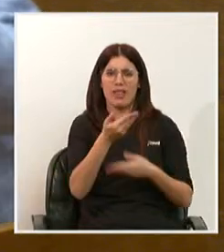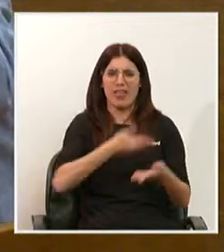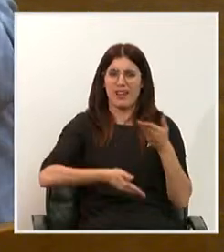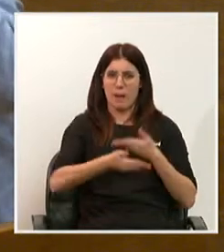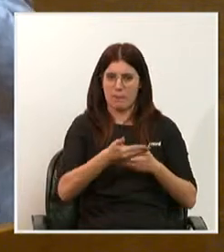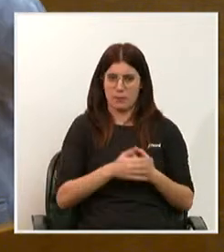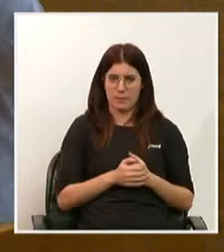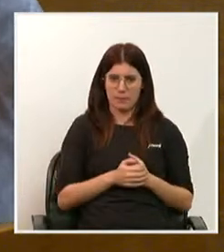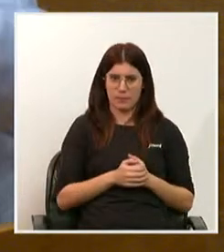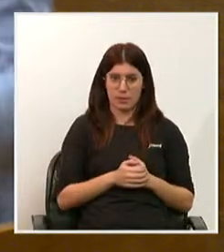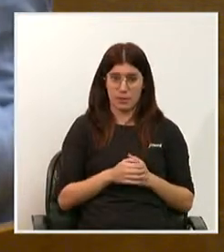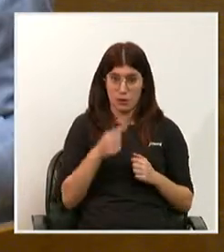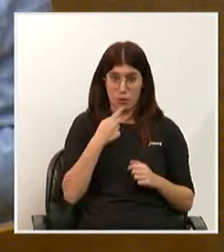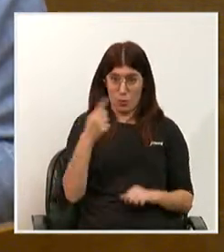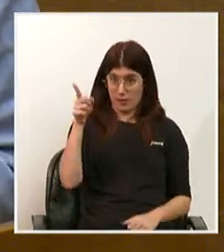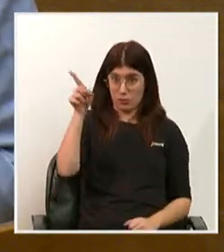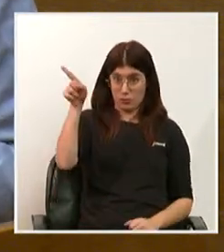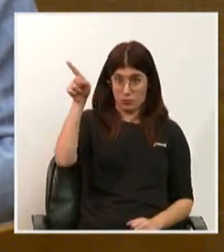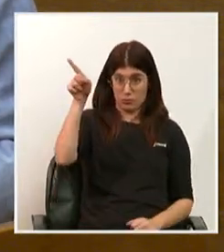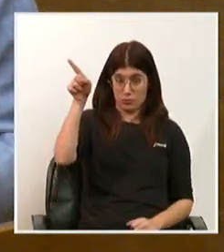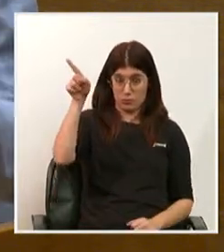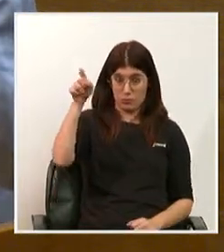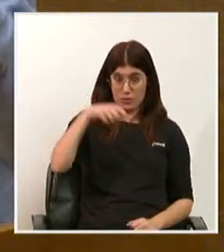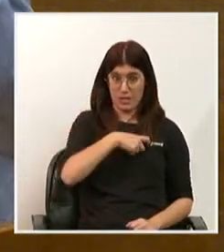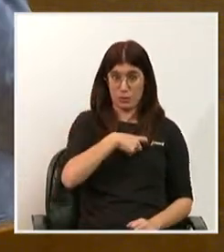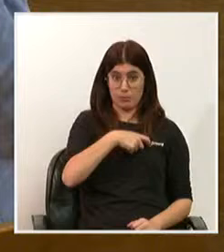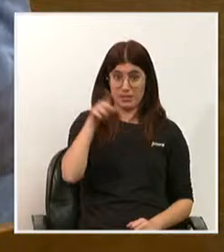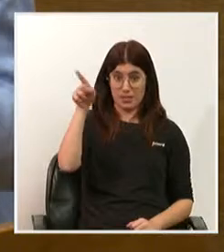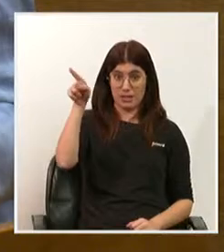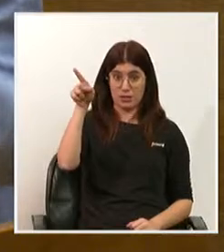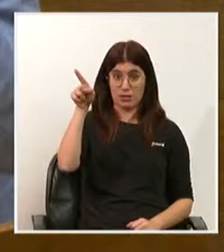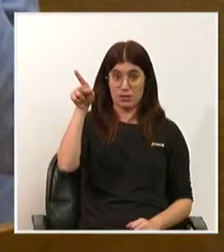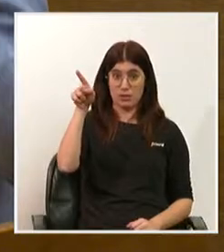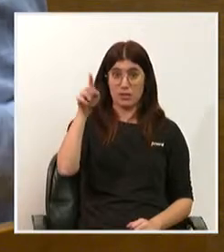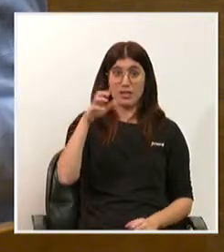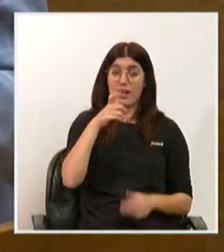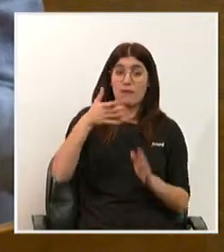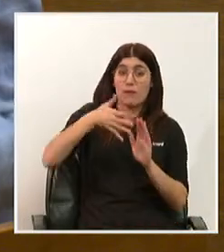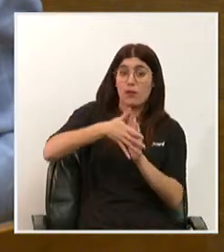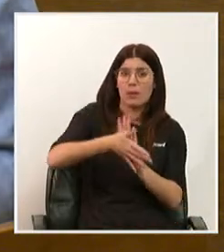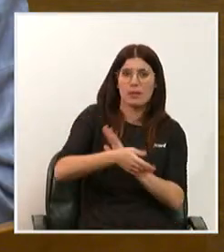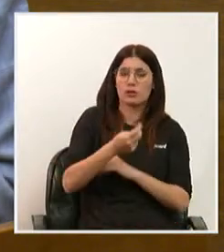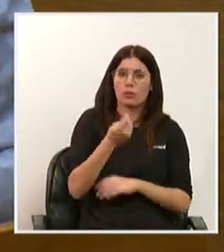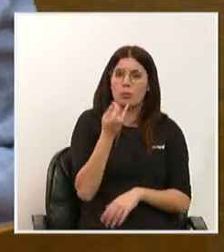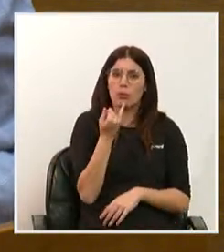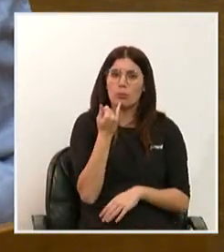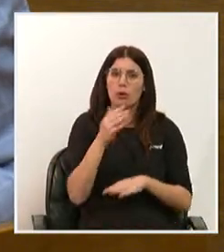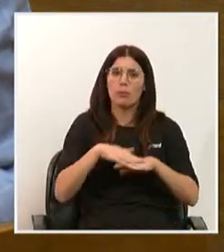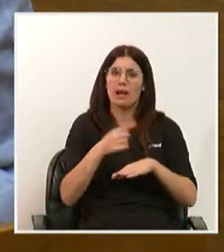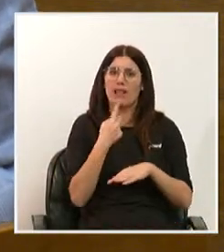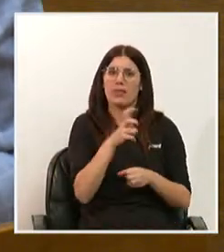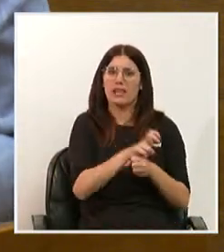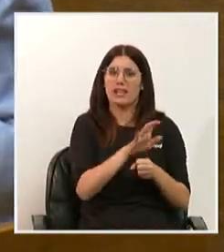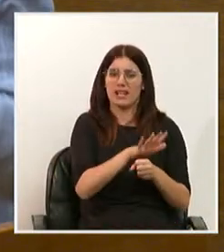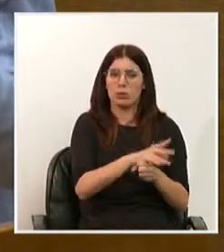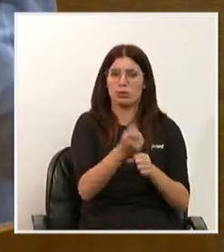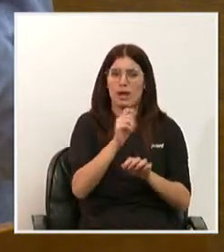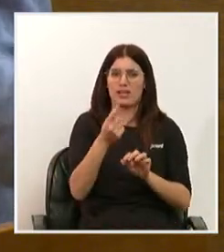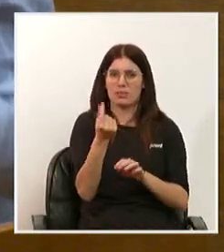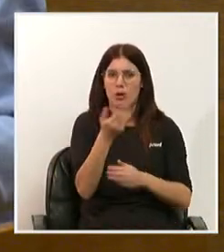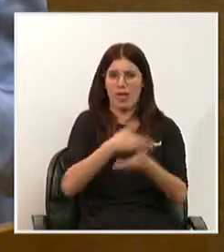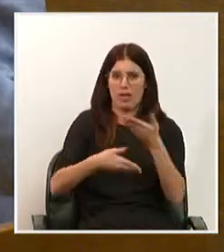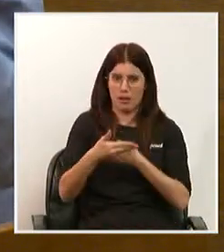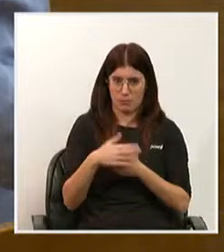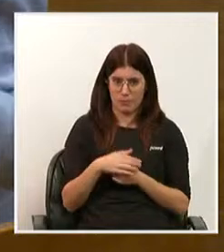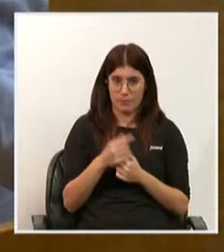cambio dicho comisar de hay poco fundamento para decir que la agricultura es moneda de cambio